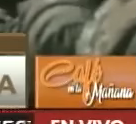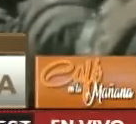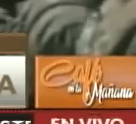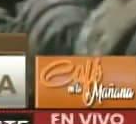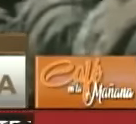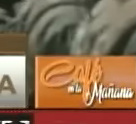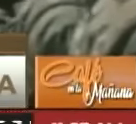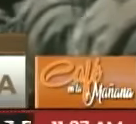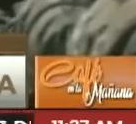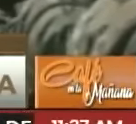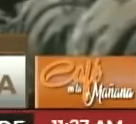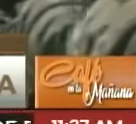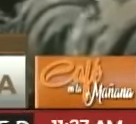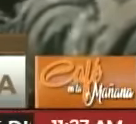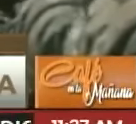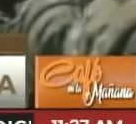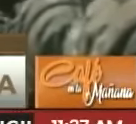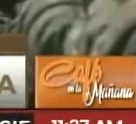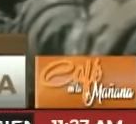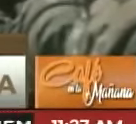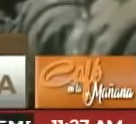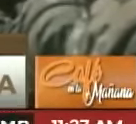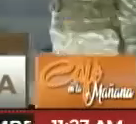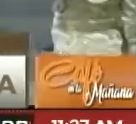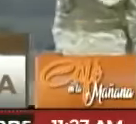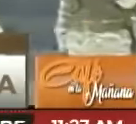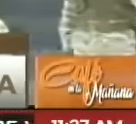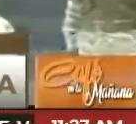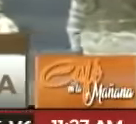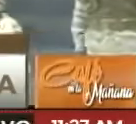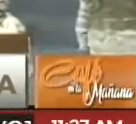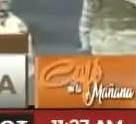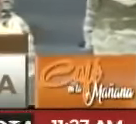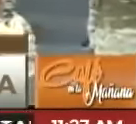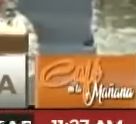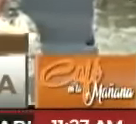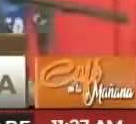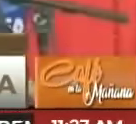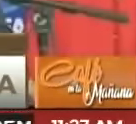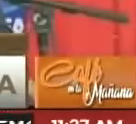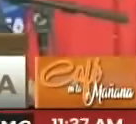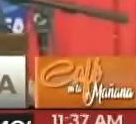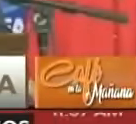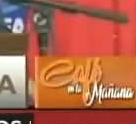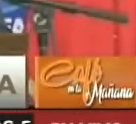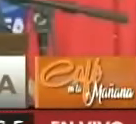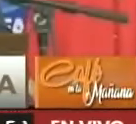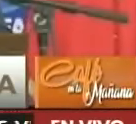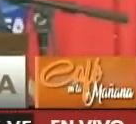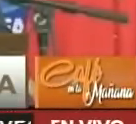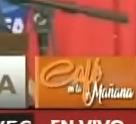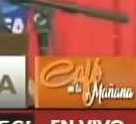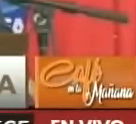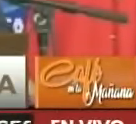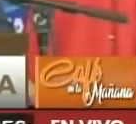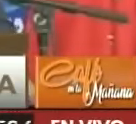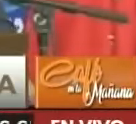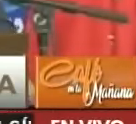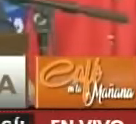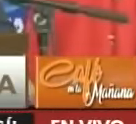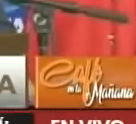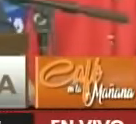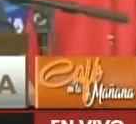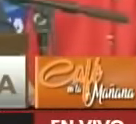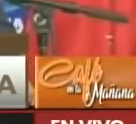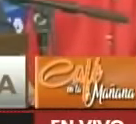constitucional y humano, en defensa de nuestro país, que es el pueblo sin